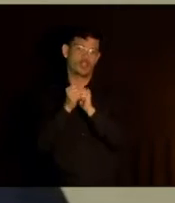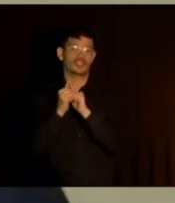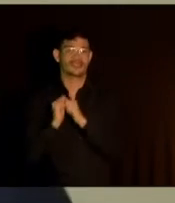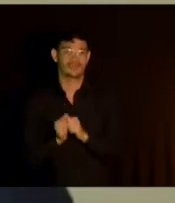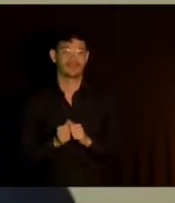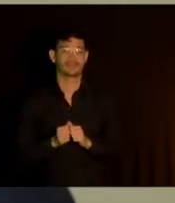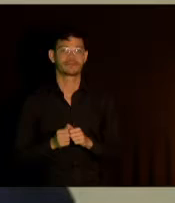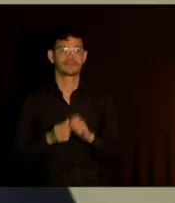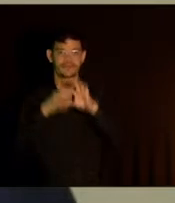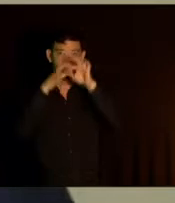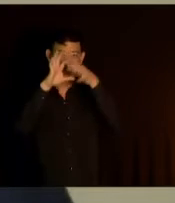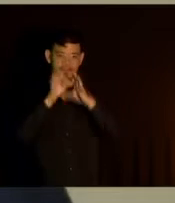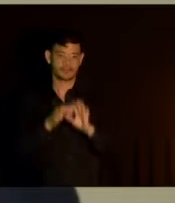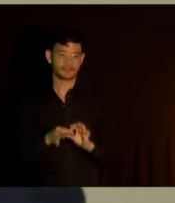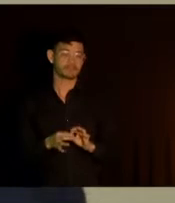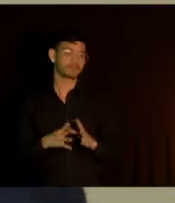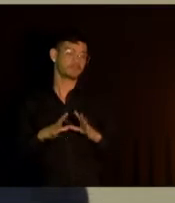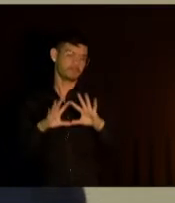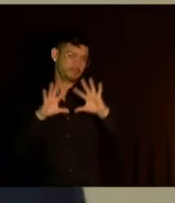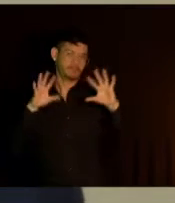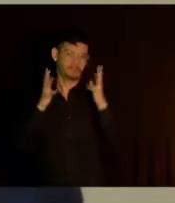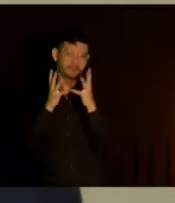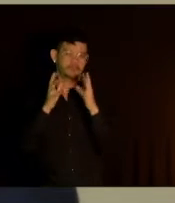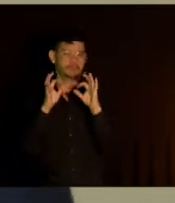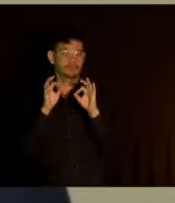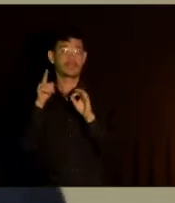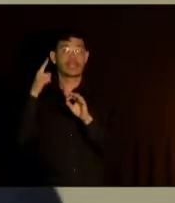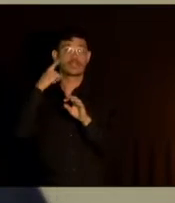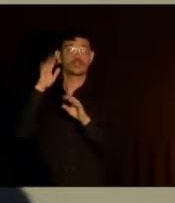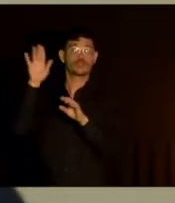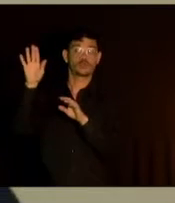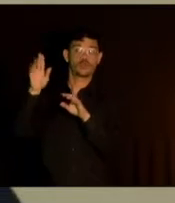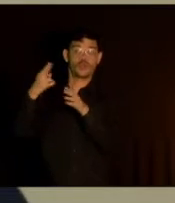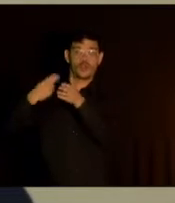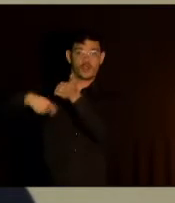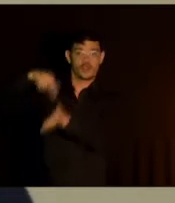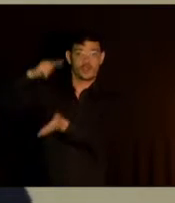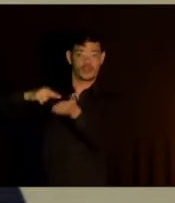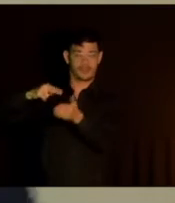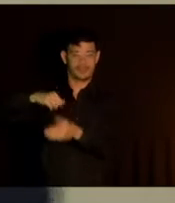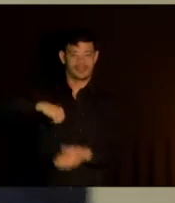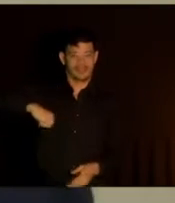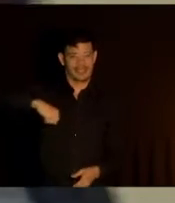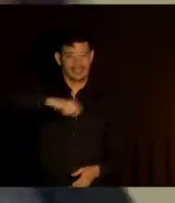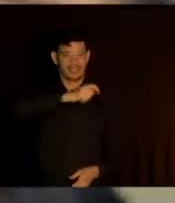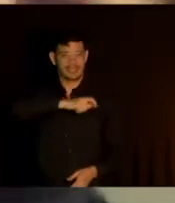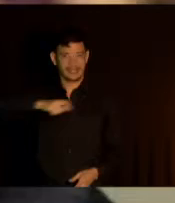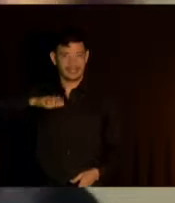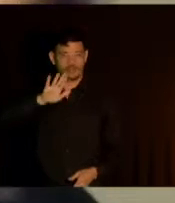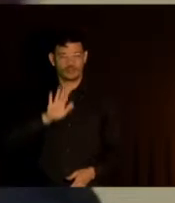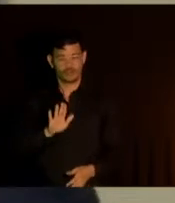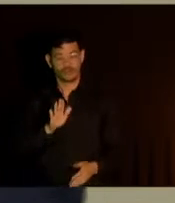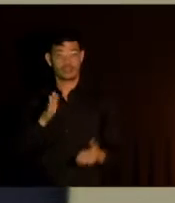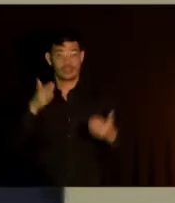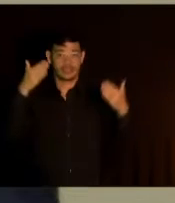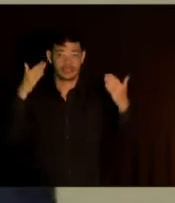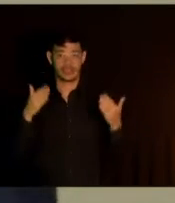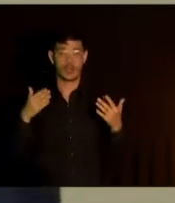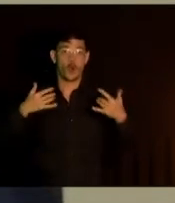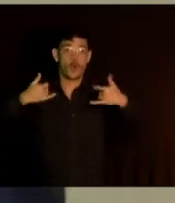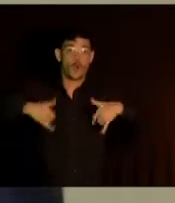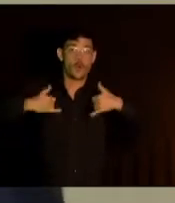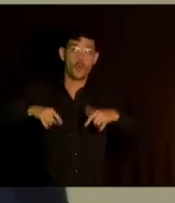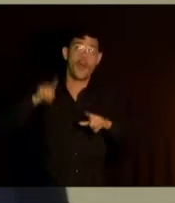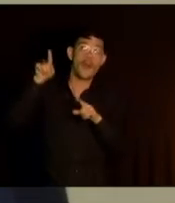En un mundo ideal y según la Convención Unida sobre los Derechos de las Personas con Discapacidad, en los Juegos de Tokio